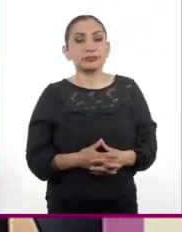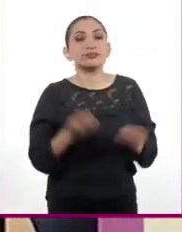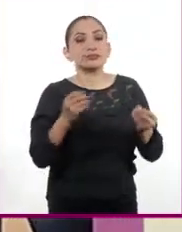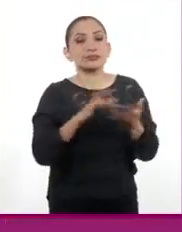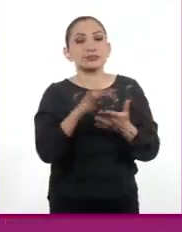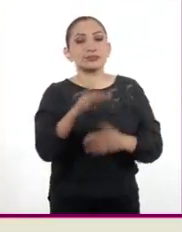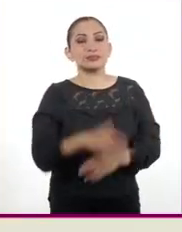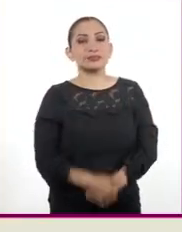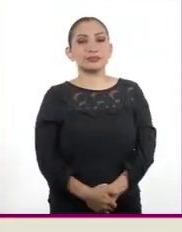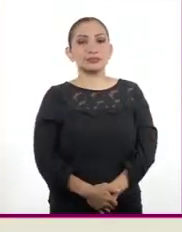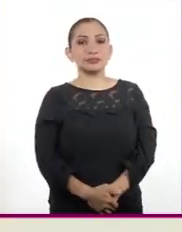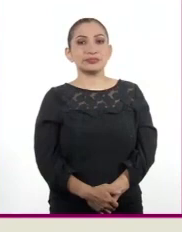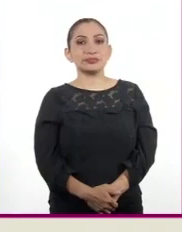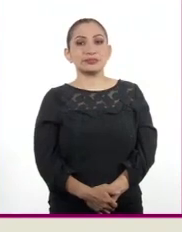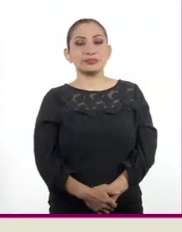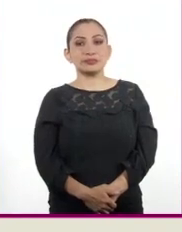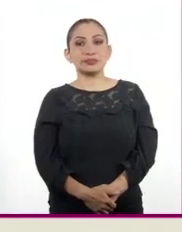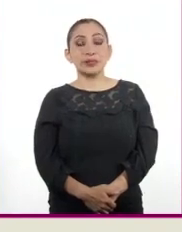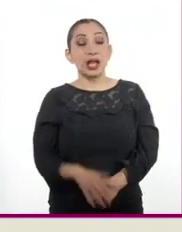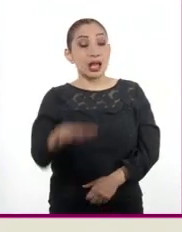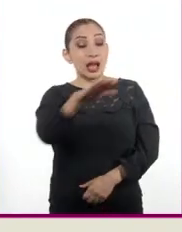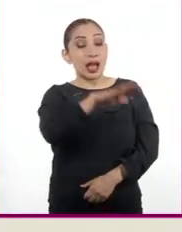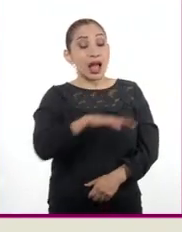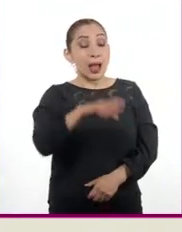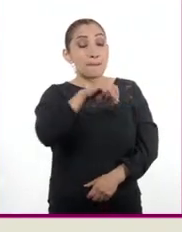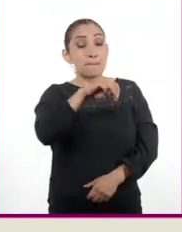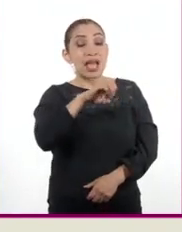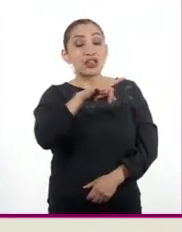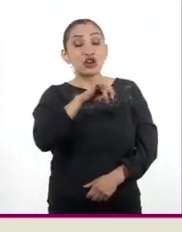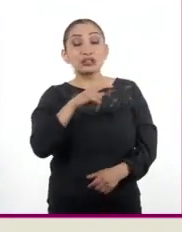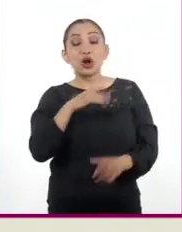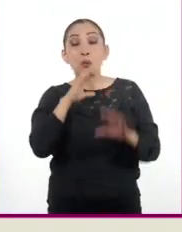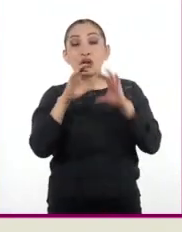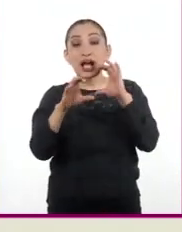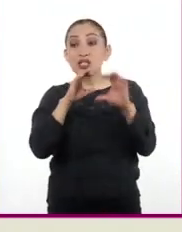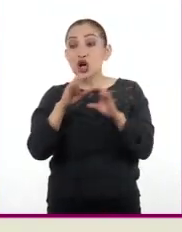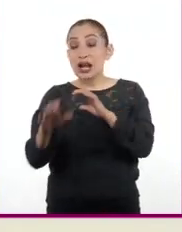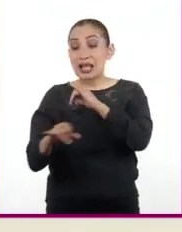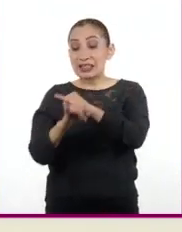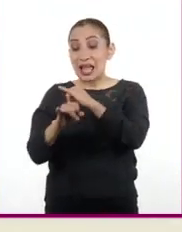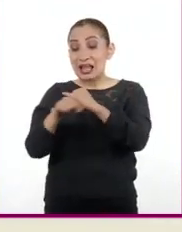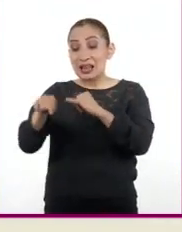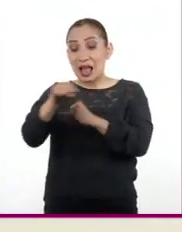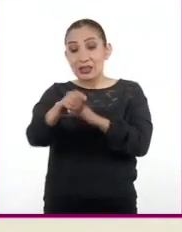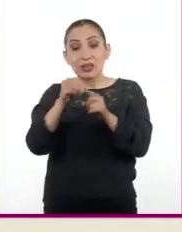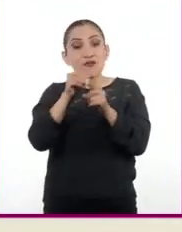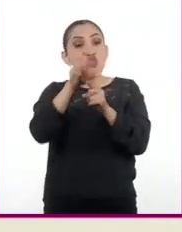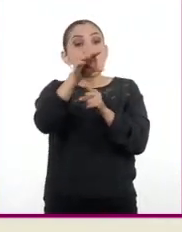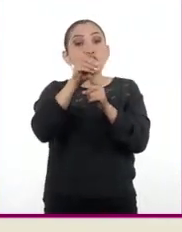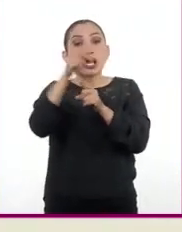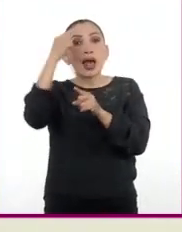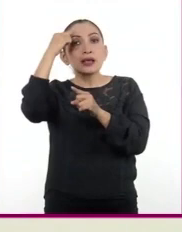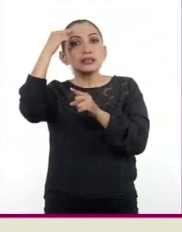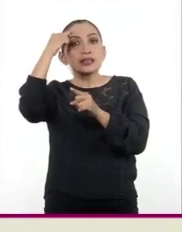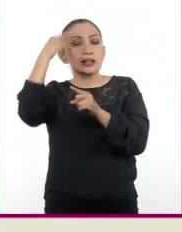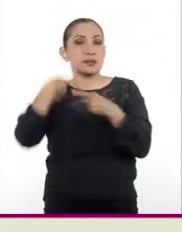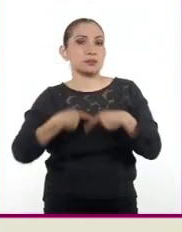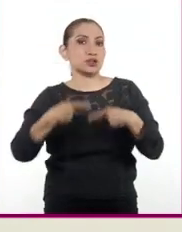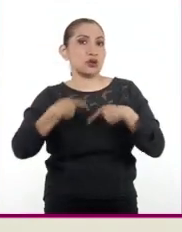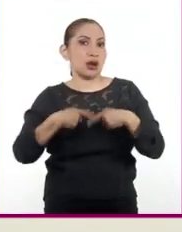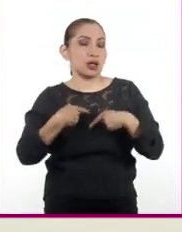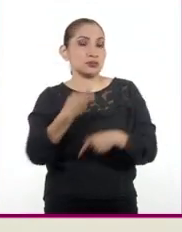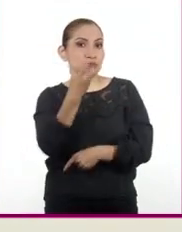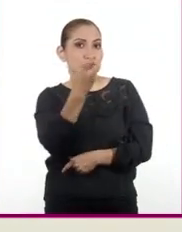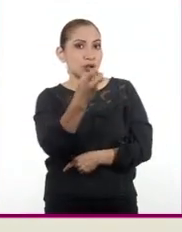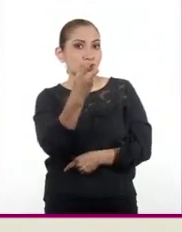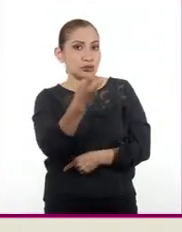Muchas gracias. Tanto los medios de comunicación como las redes sociales influyen en las ideas y comportamientos de las personas. Por